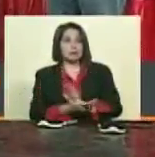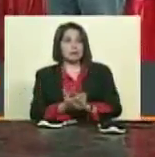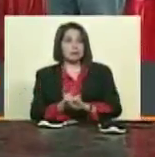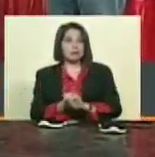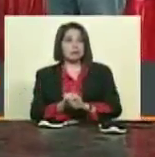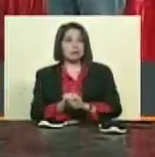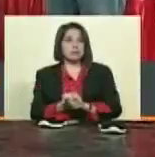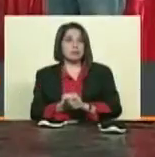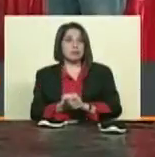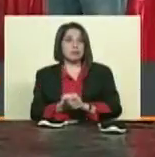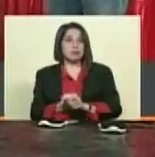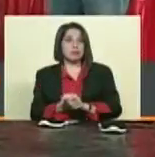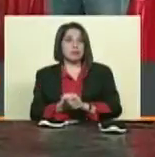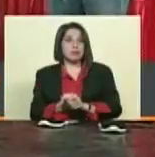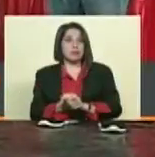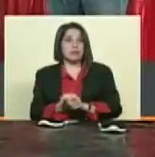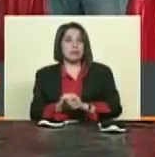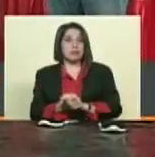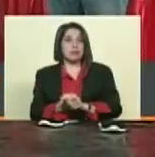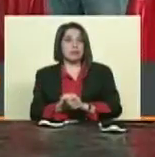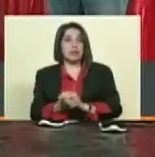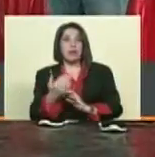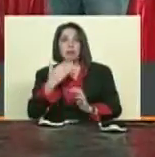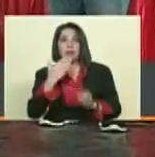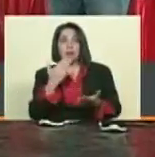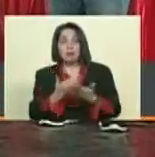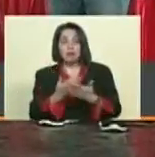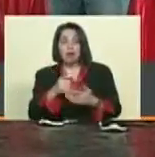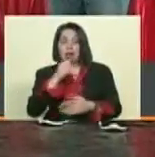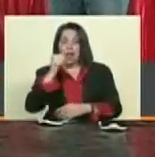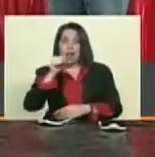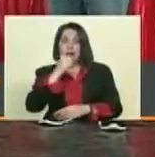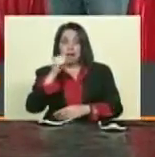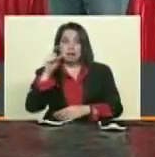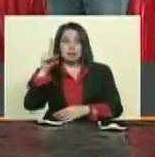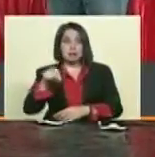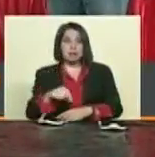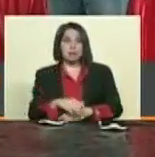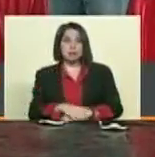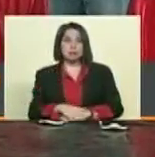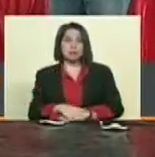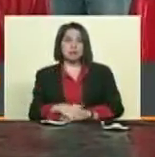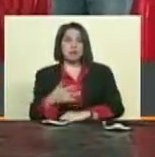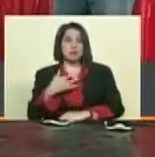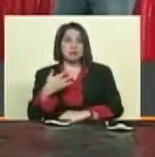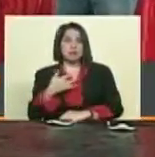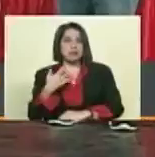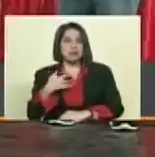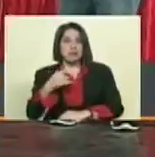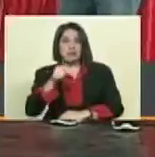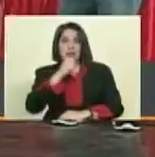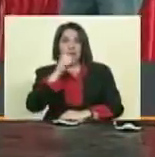pero les vamos a pedir que nos canten, ¿verdad? ¿Cómo se sienten para cantar?